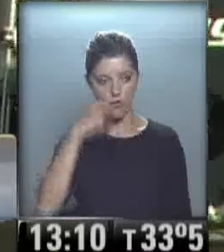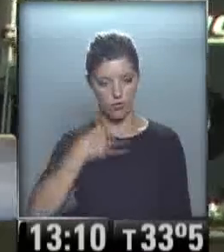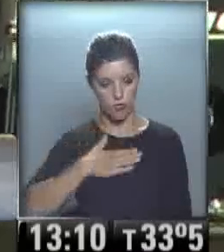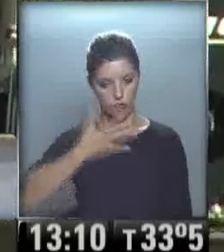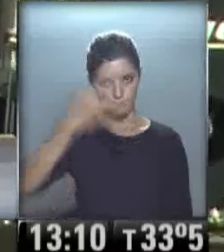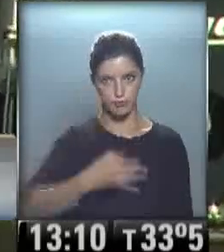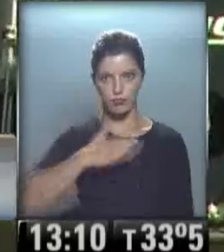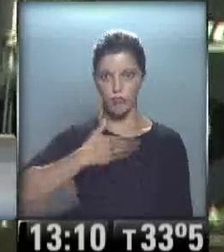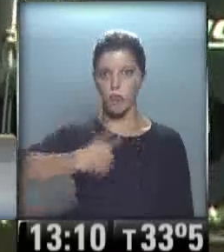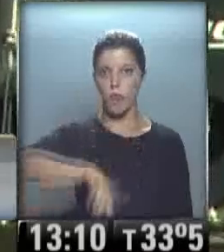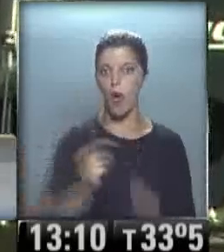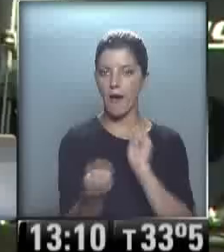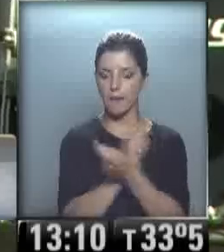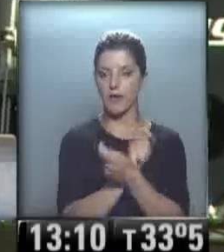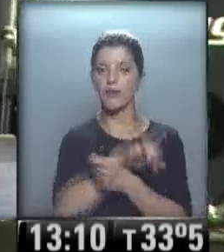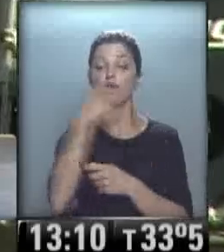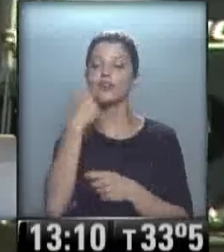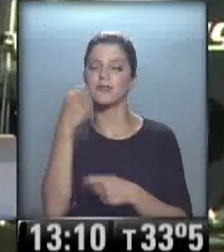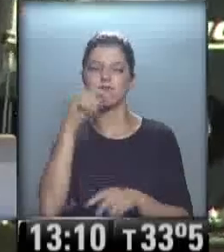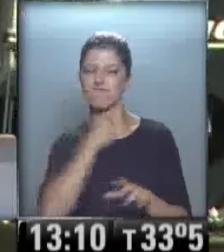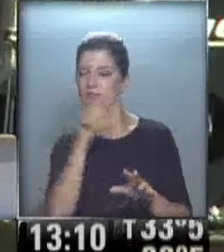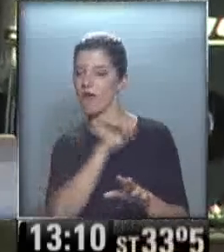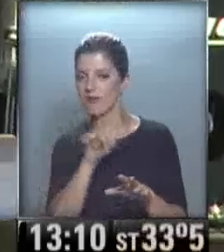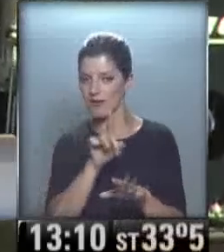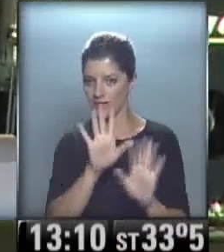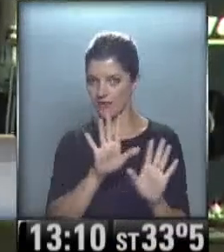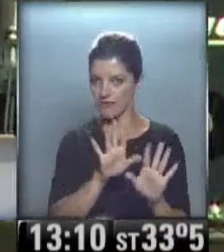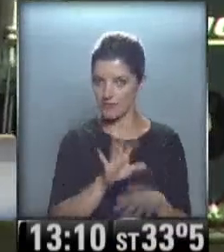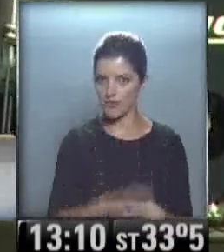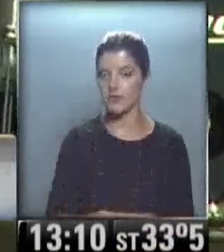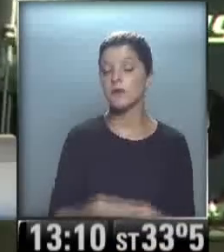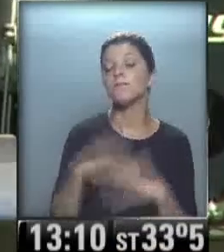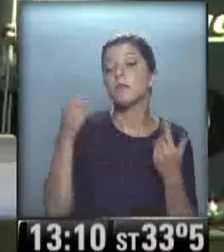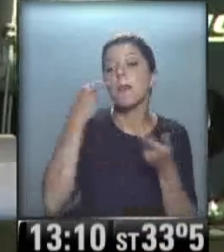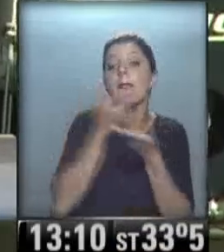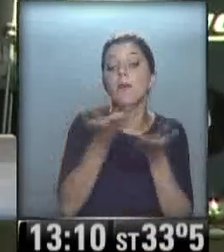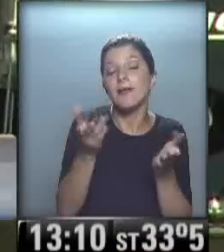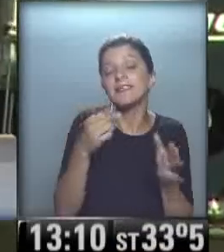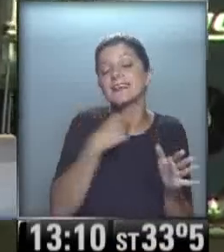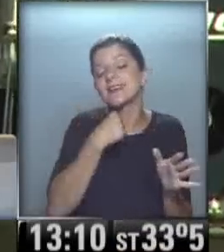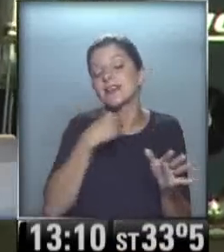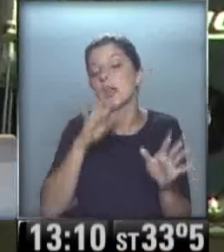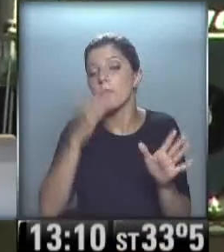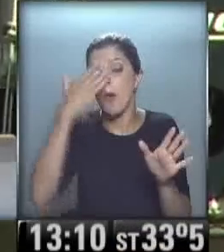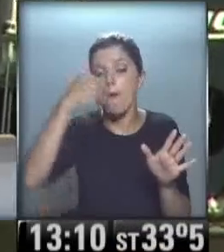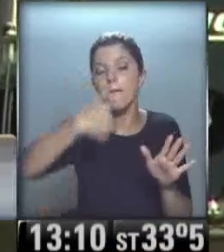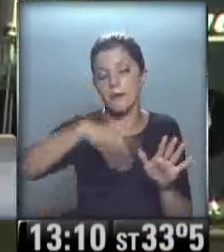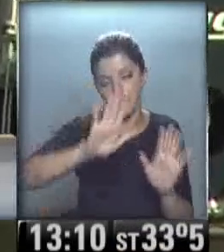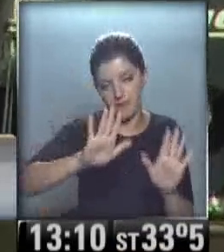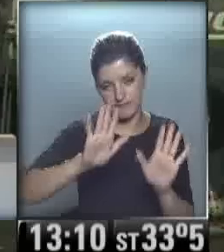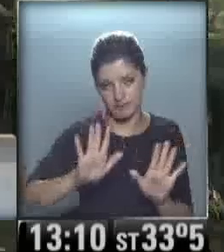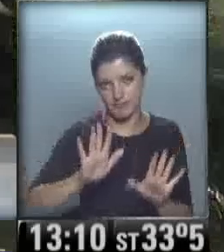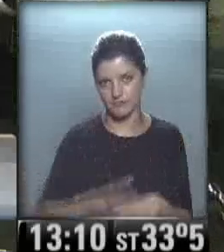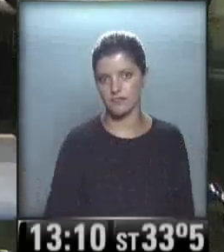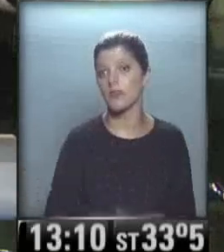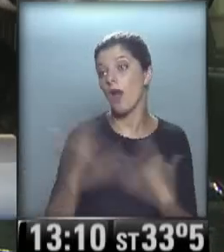hay otros que dicen no quiere hacerlo y va a ten negociar con la dite esa voluntad la transmite vamos a ver a la hora de la verdad que es la hora que es la hora de exactamente